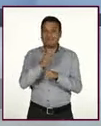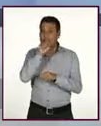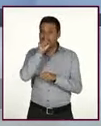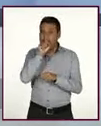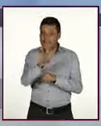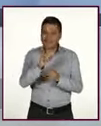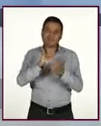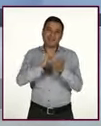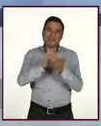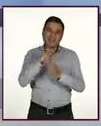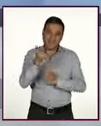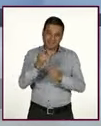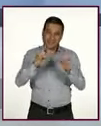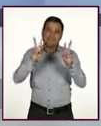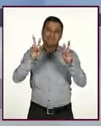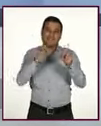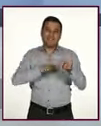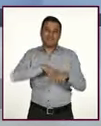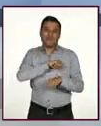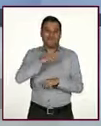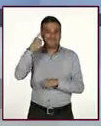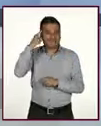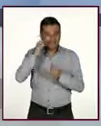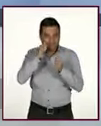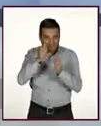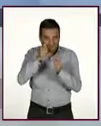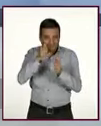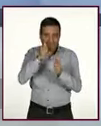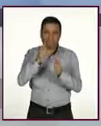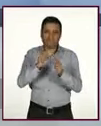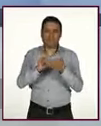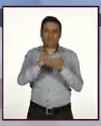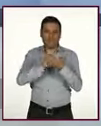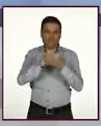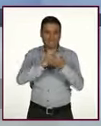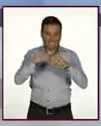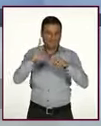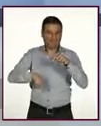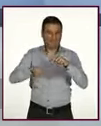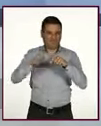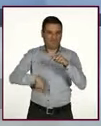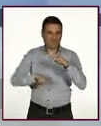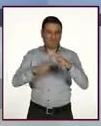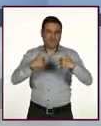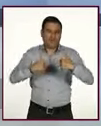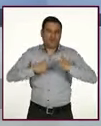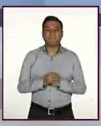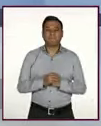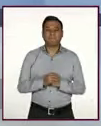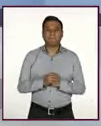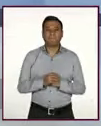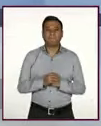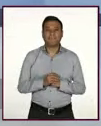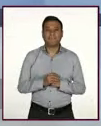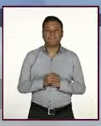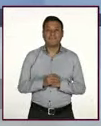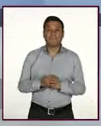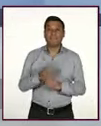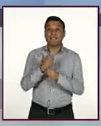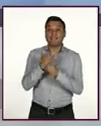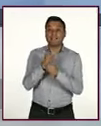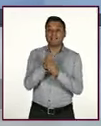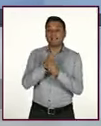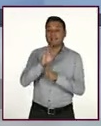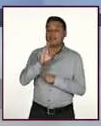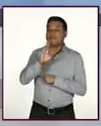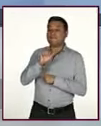por seguir el tema del cuidado de la salud mental y la prevención del consumo de sustancias en las y los jóvenes de nuestro país. Bueno, es la licenciada Fanny